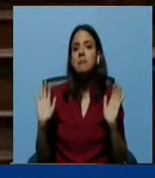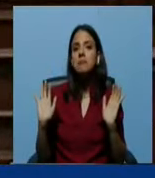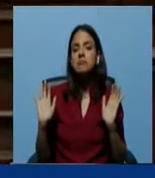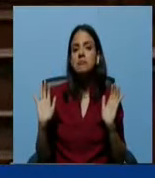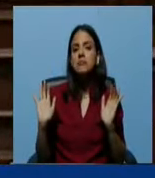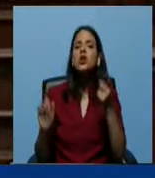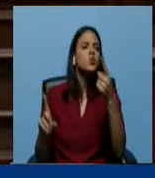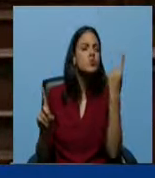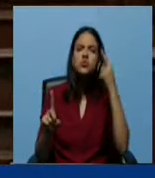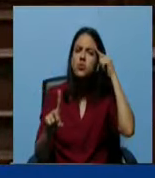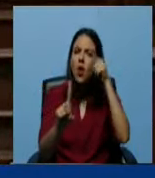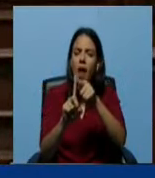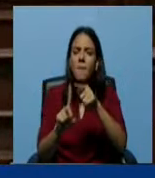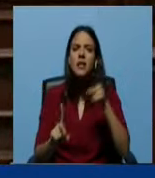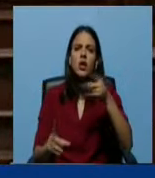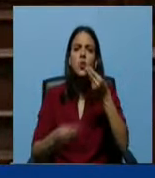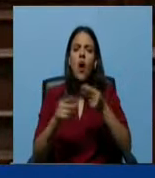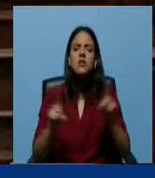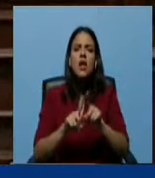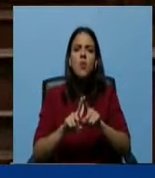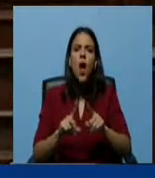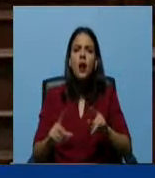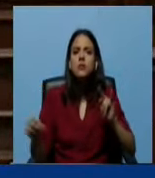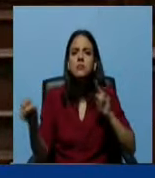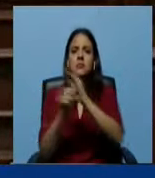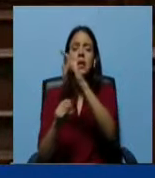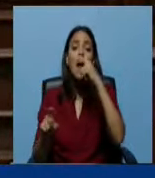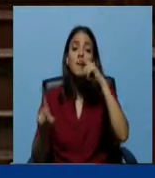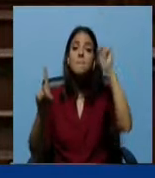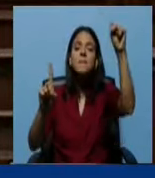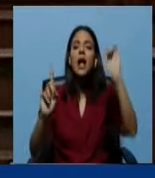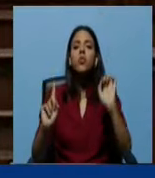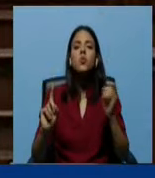Lo único que tienes que hacer es meterle una puñalada a Maduro.